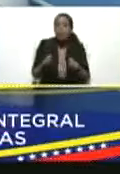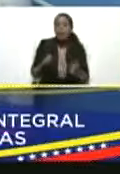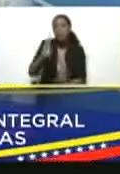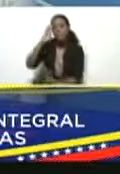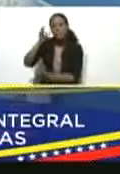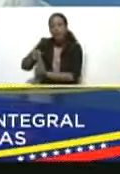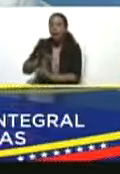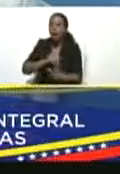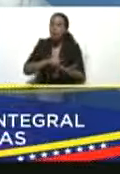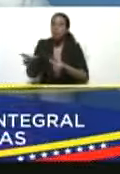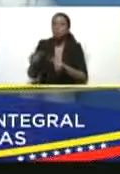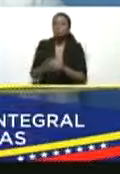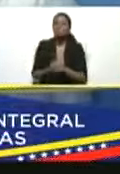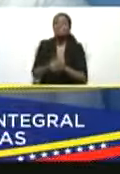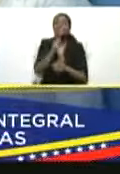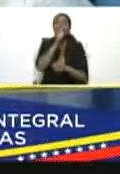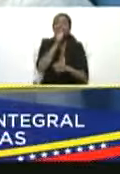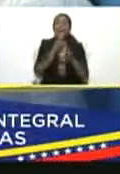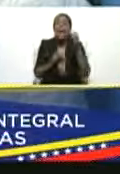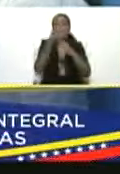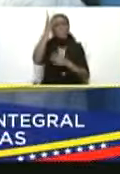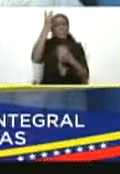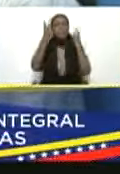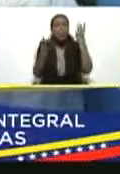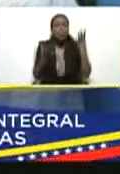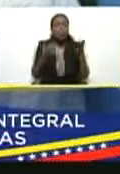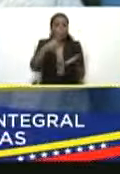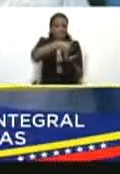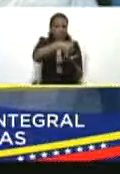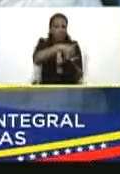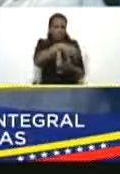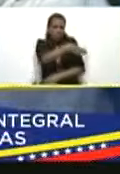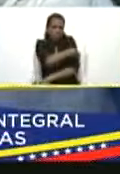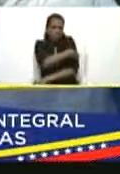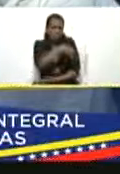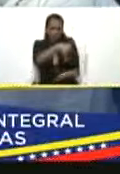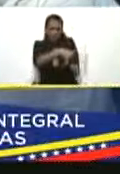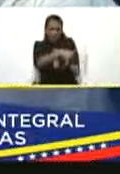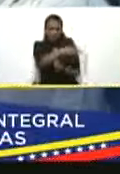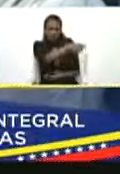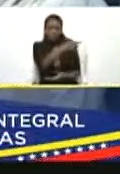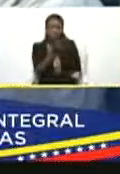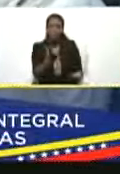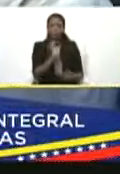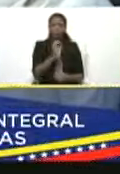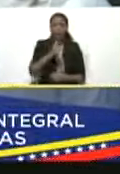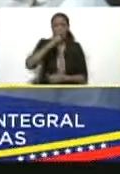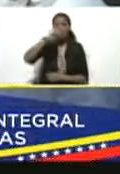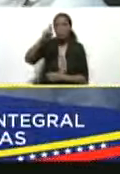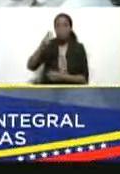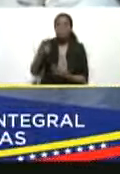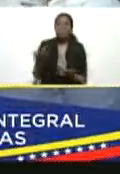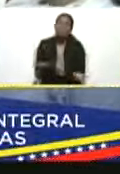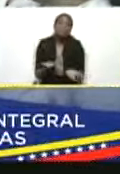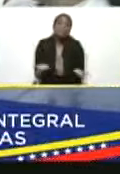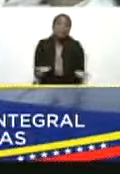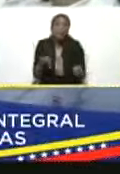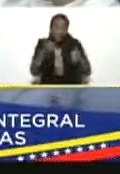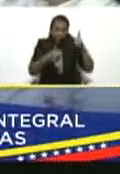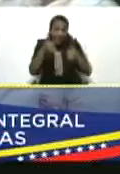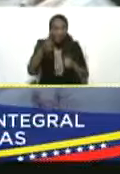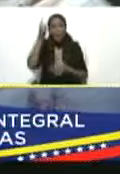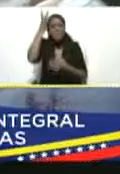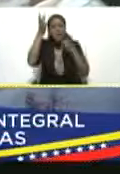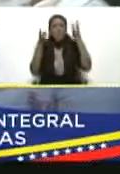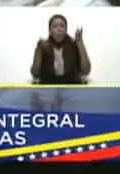gobierno Quién inventó el 1 por 10 buen gobierno los pataruco o maduro maduro maduro Quién